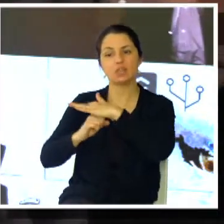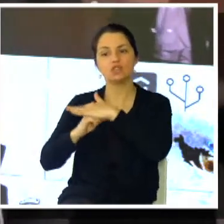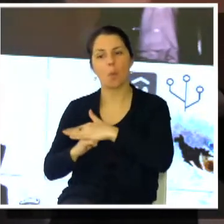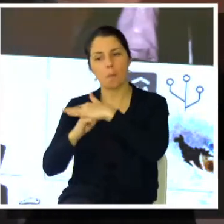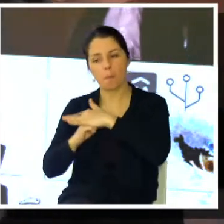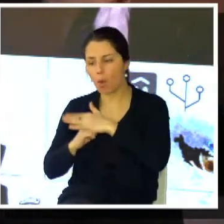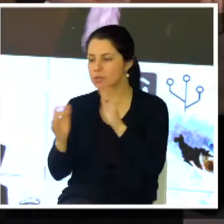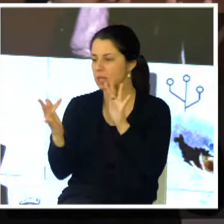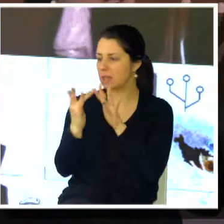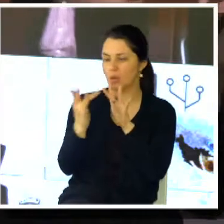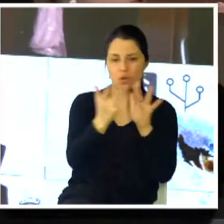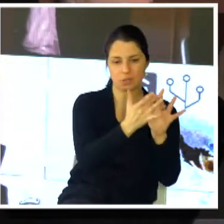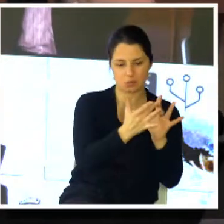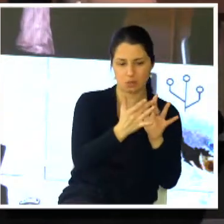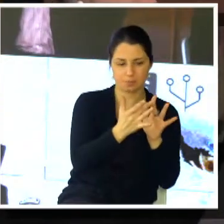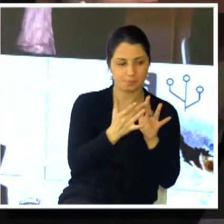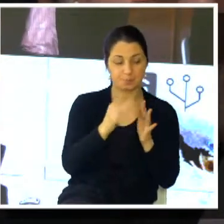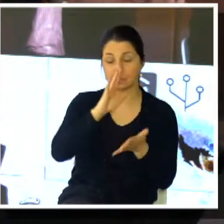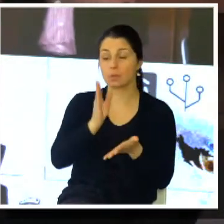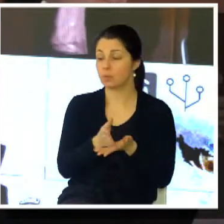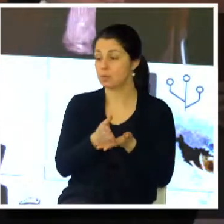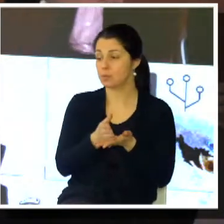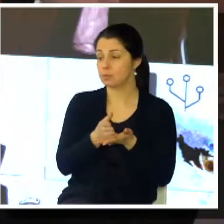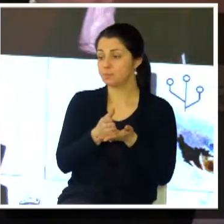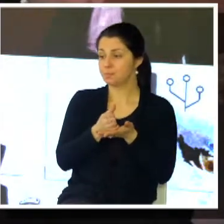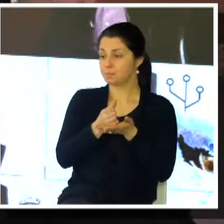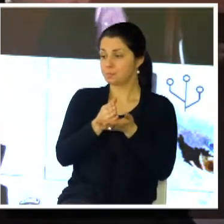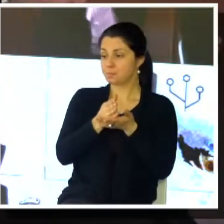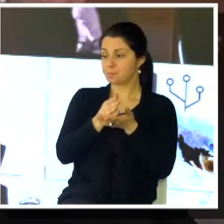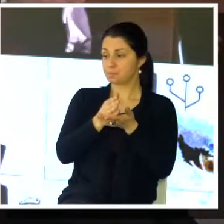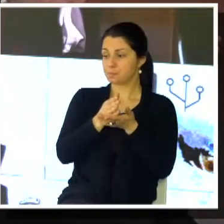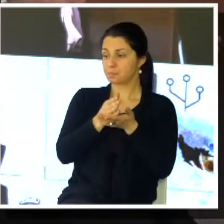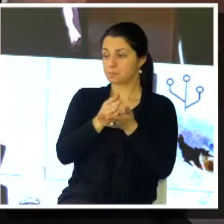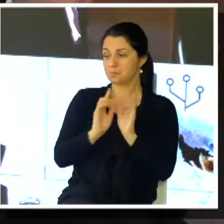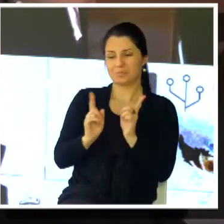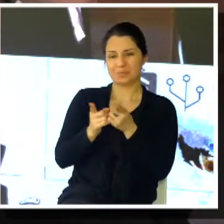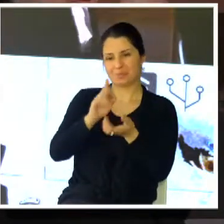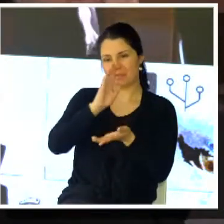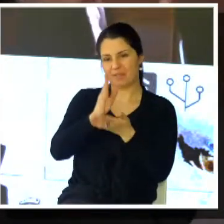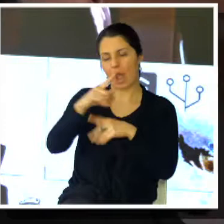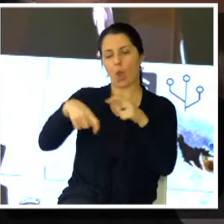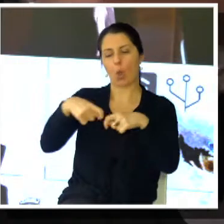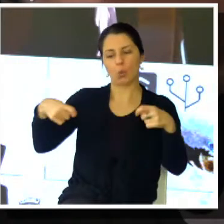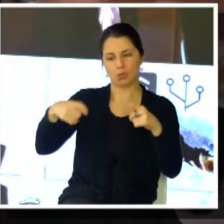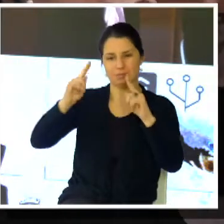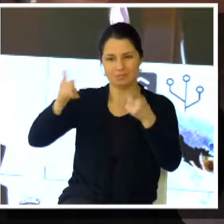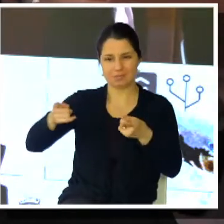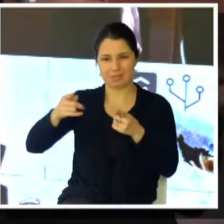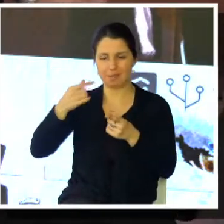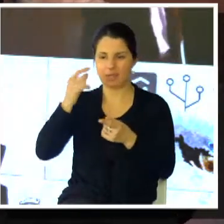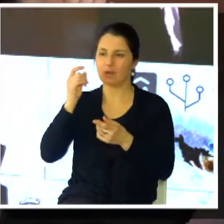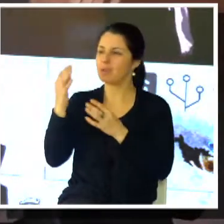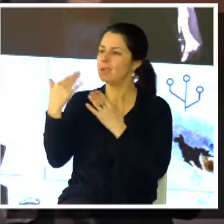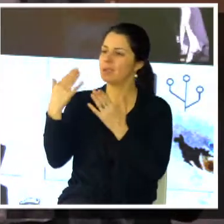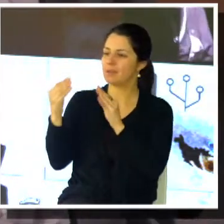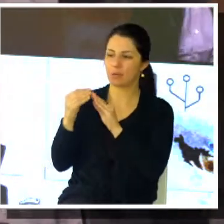muchas de estas conexiones. Y lo último, un breve final, una breve conclusión, acompañando también lo comentó Pablo, de